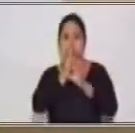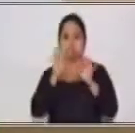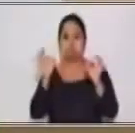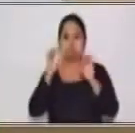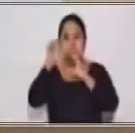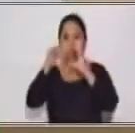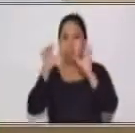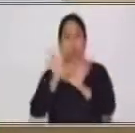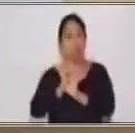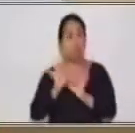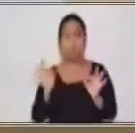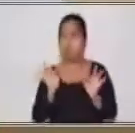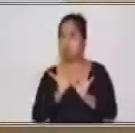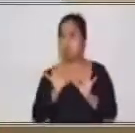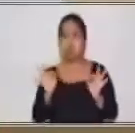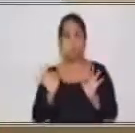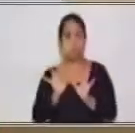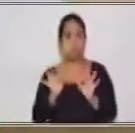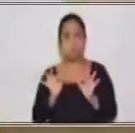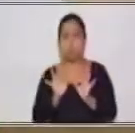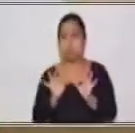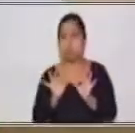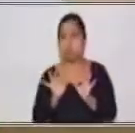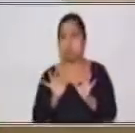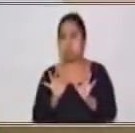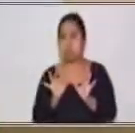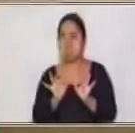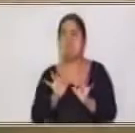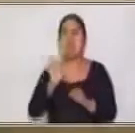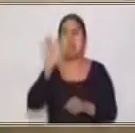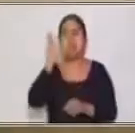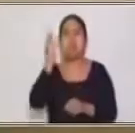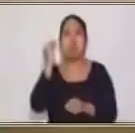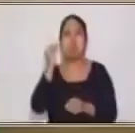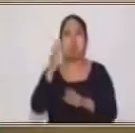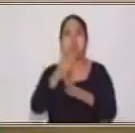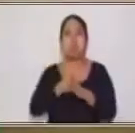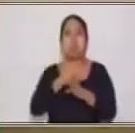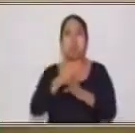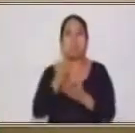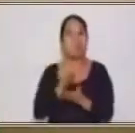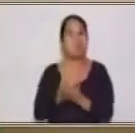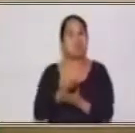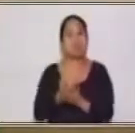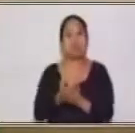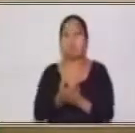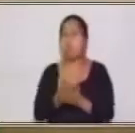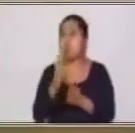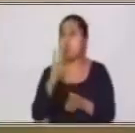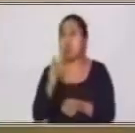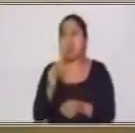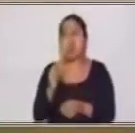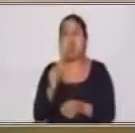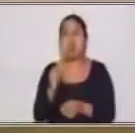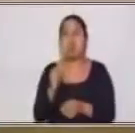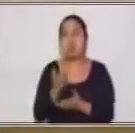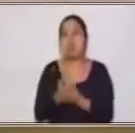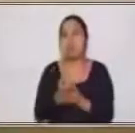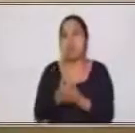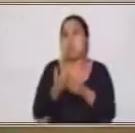cine, y este silencio ya más que todo es por problemas económicos, ya no se tiene la capacidad tal vez para estar